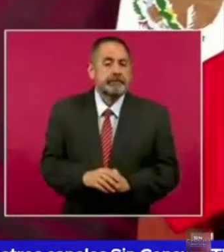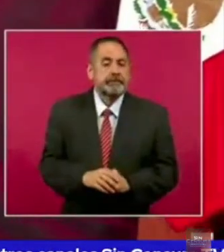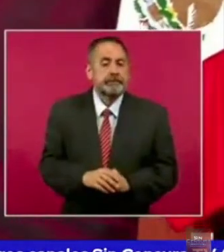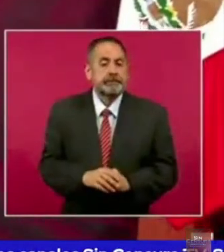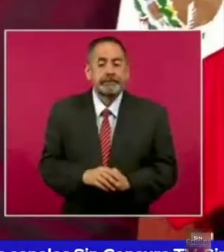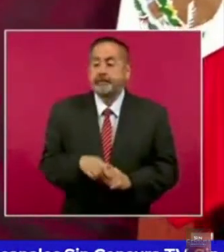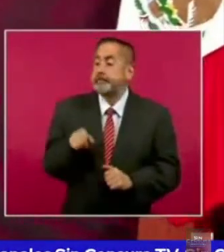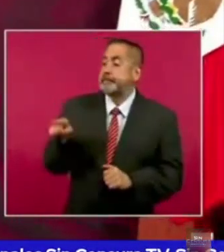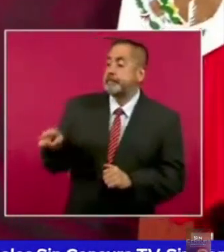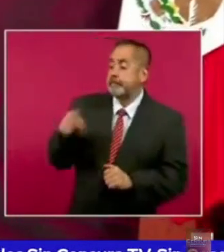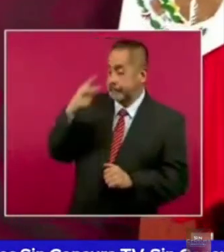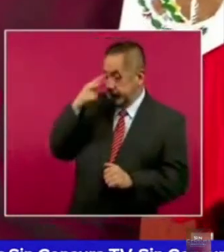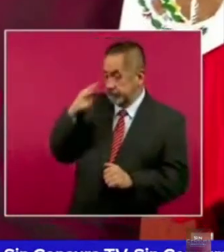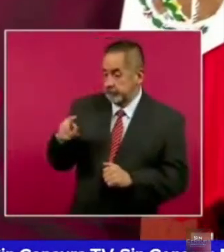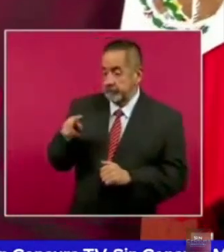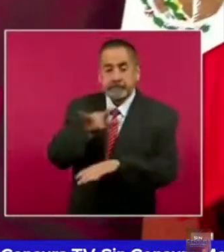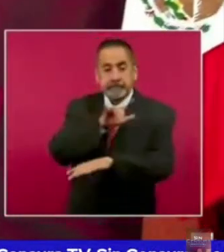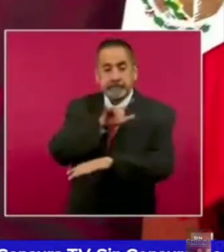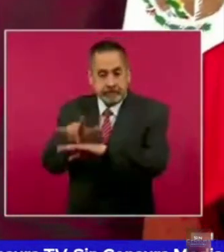Dice